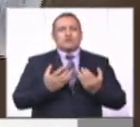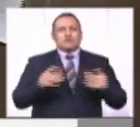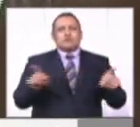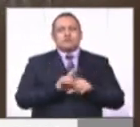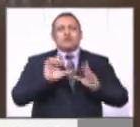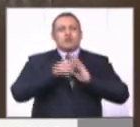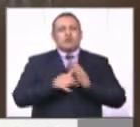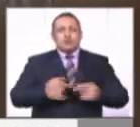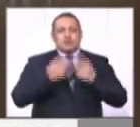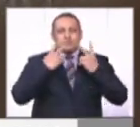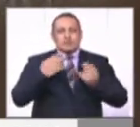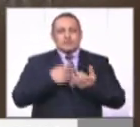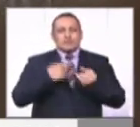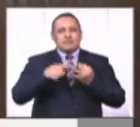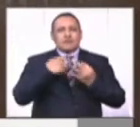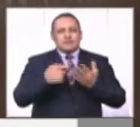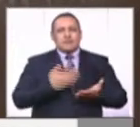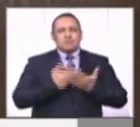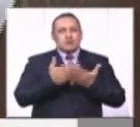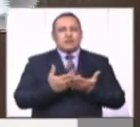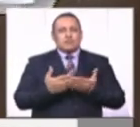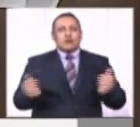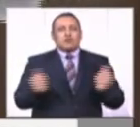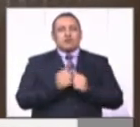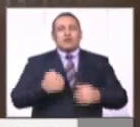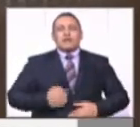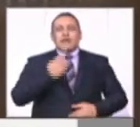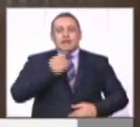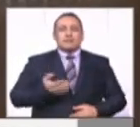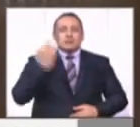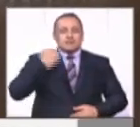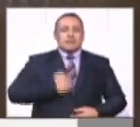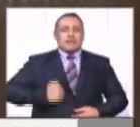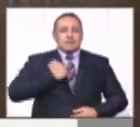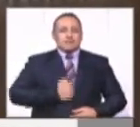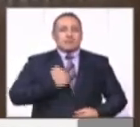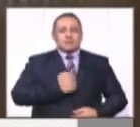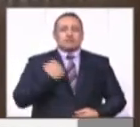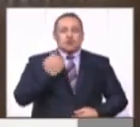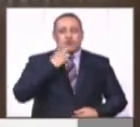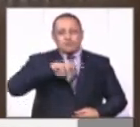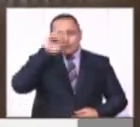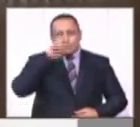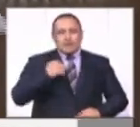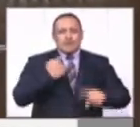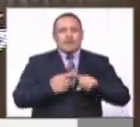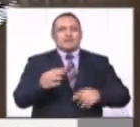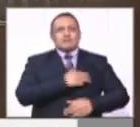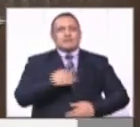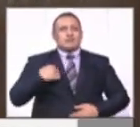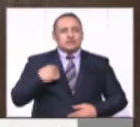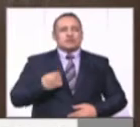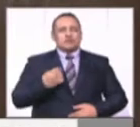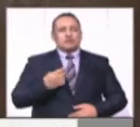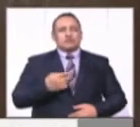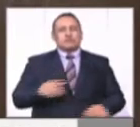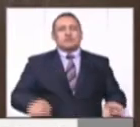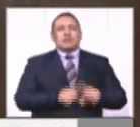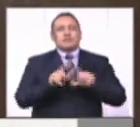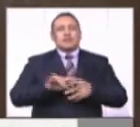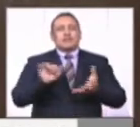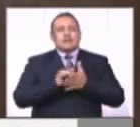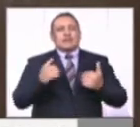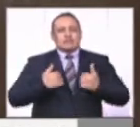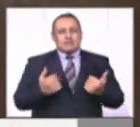escuchado los argumentos de quién fuese Lamentablemente para el Perú el expresidente del Consejo de ministros Deer